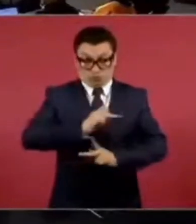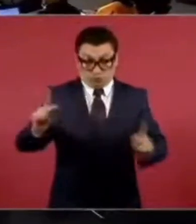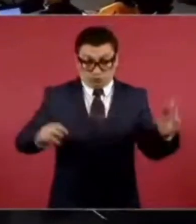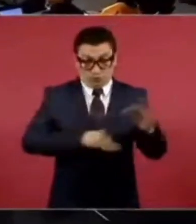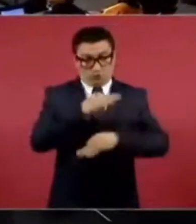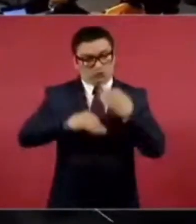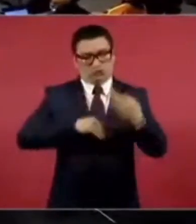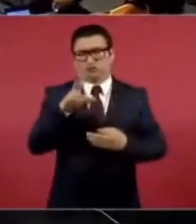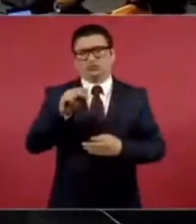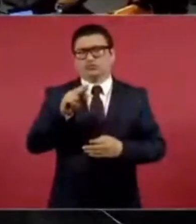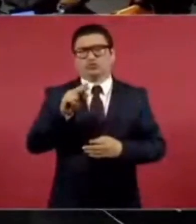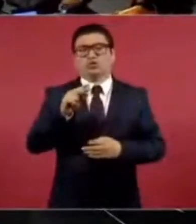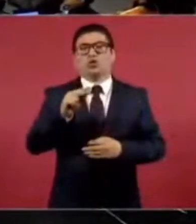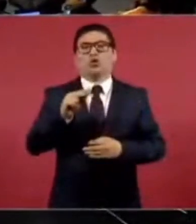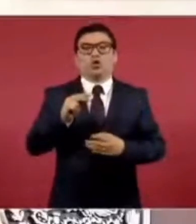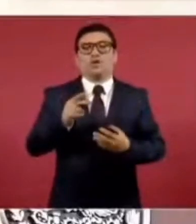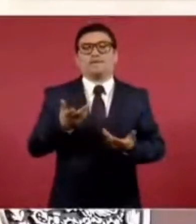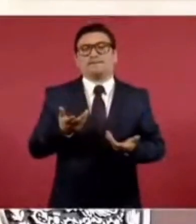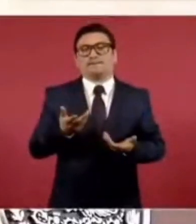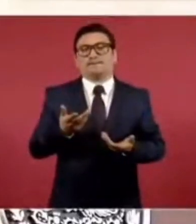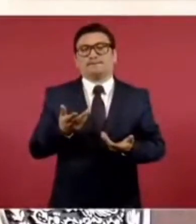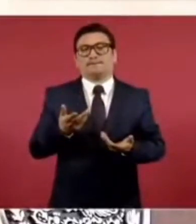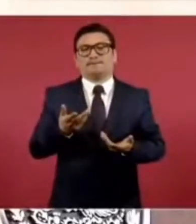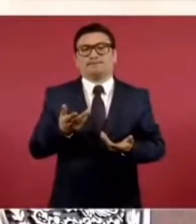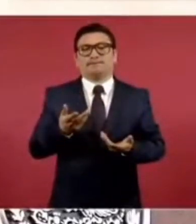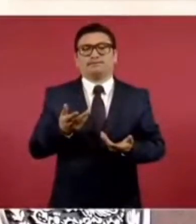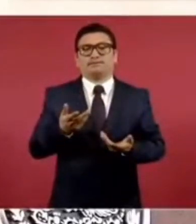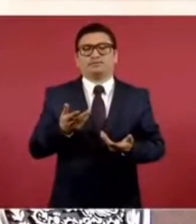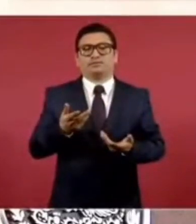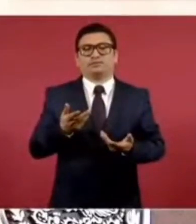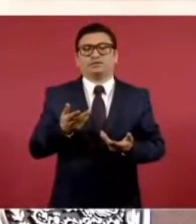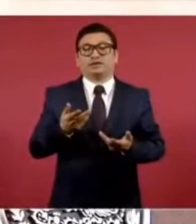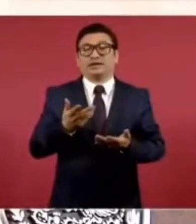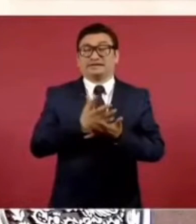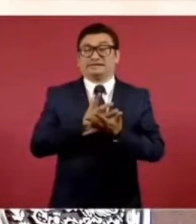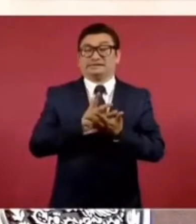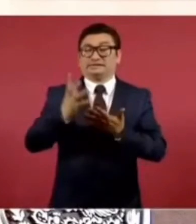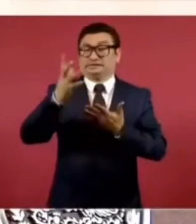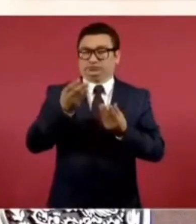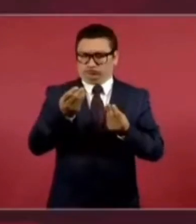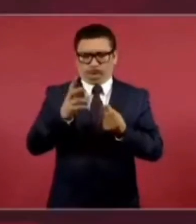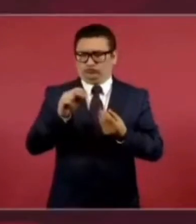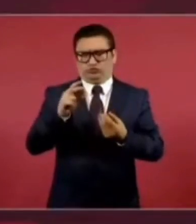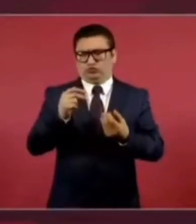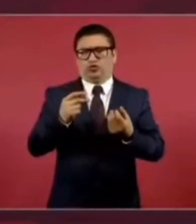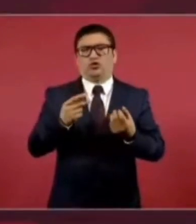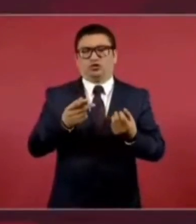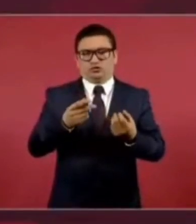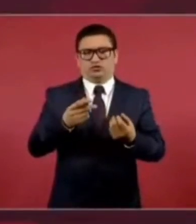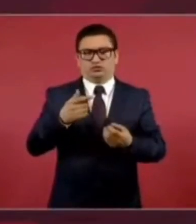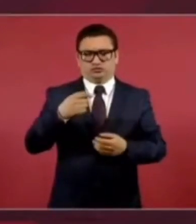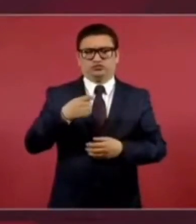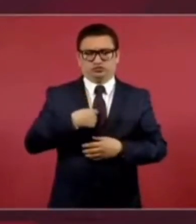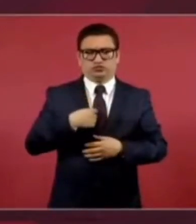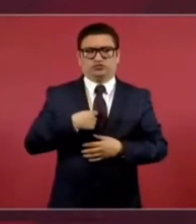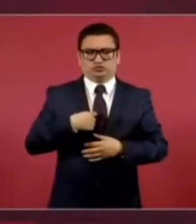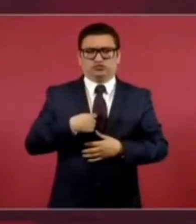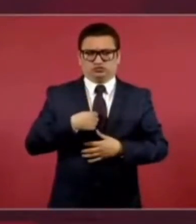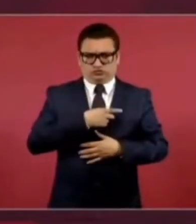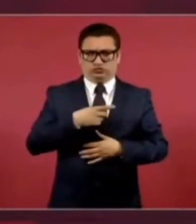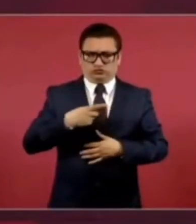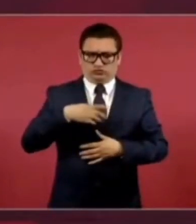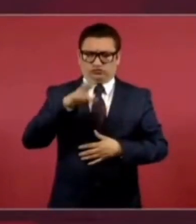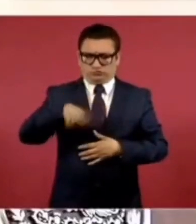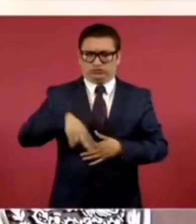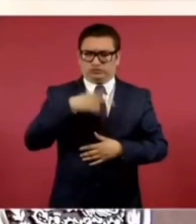y tampoco en exceso. No, tengo que